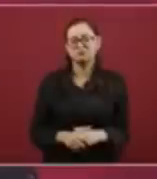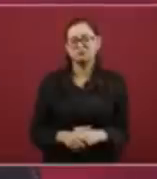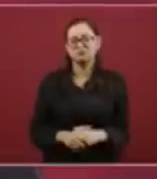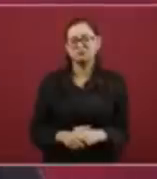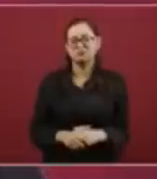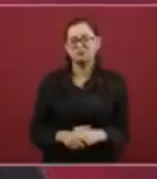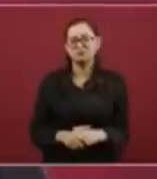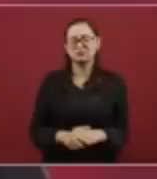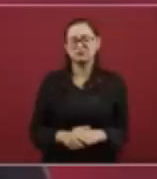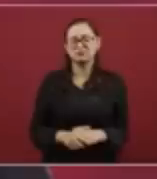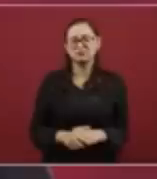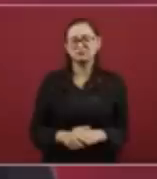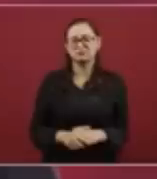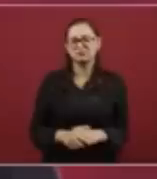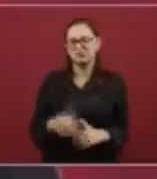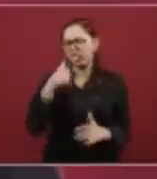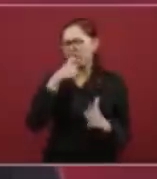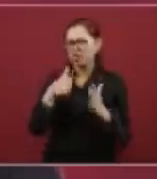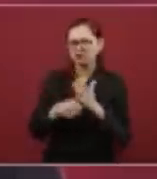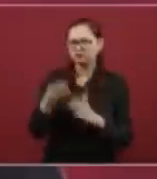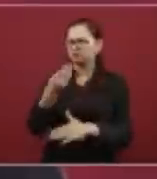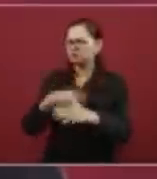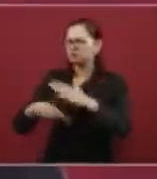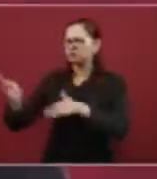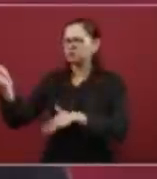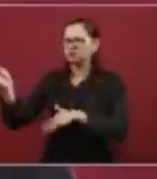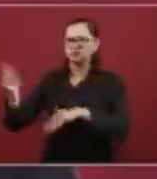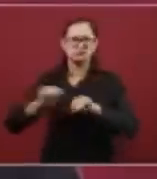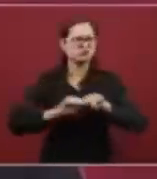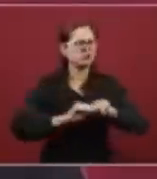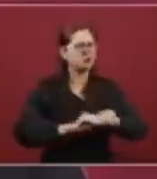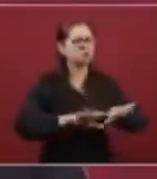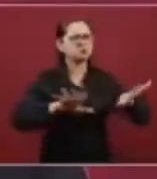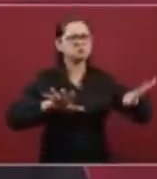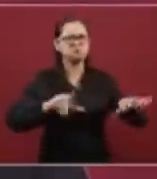no dimos a conocer, como ellos sostienen.